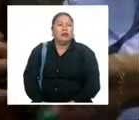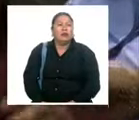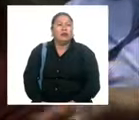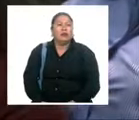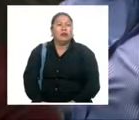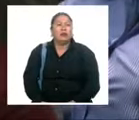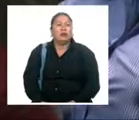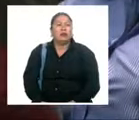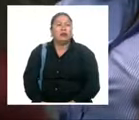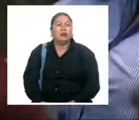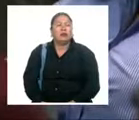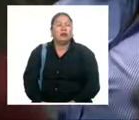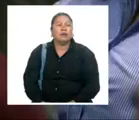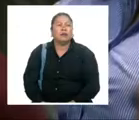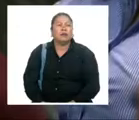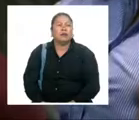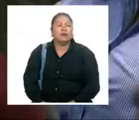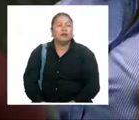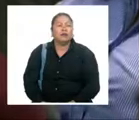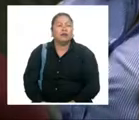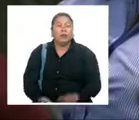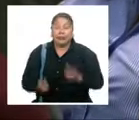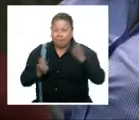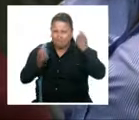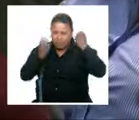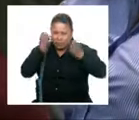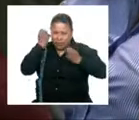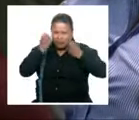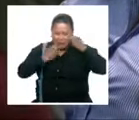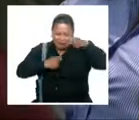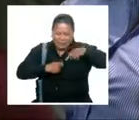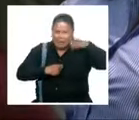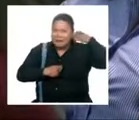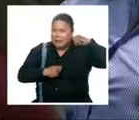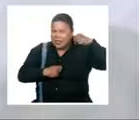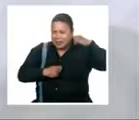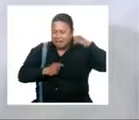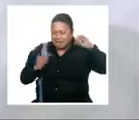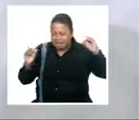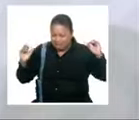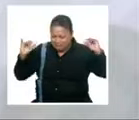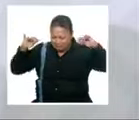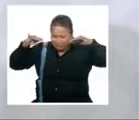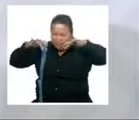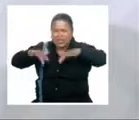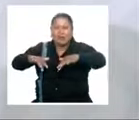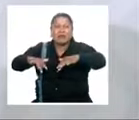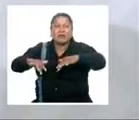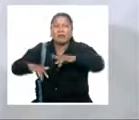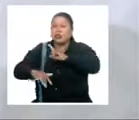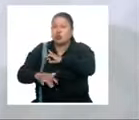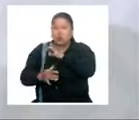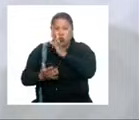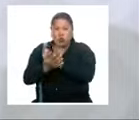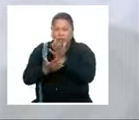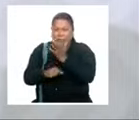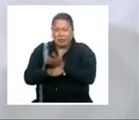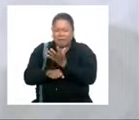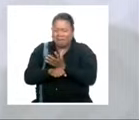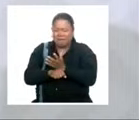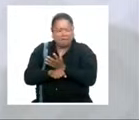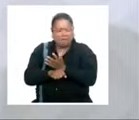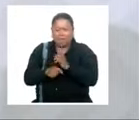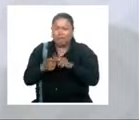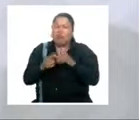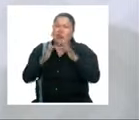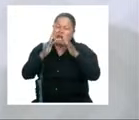¿Los segmentos turísticos? Mira, el turismo oaxaqueño, el turismo que va a Oaxaca, no solamente es de Estados Unidos, van